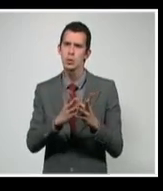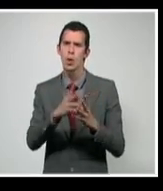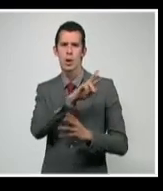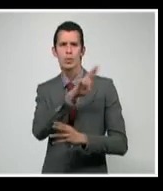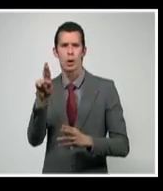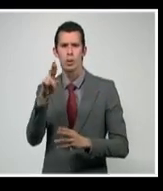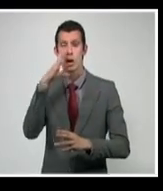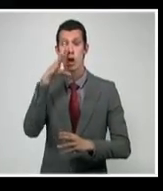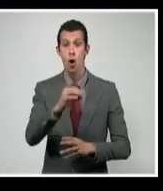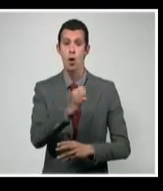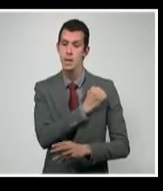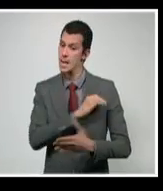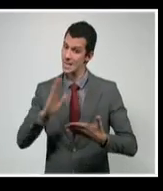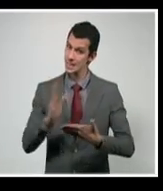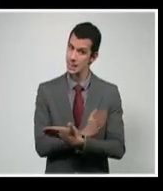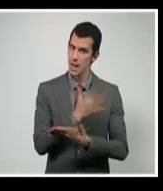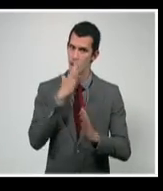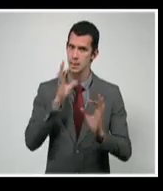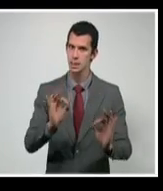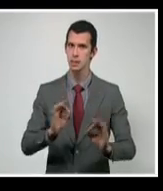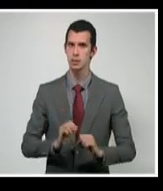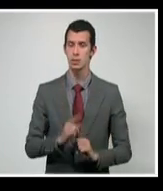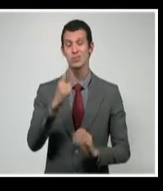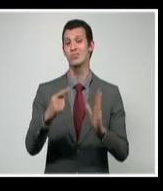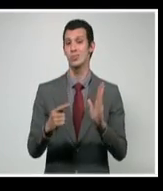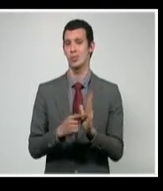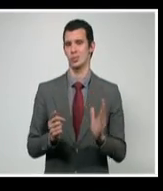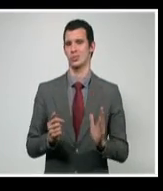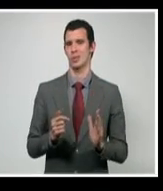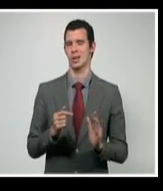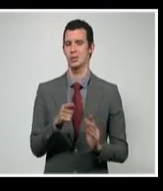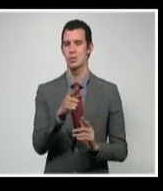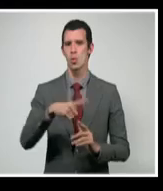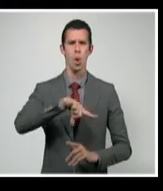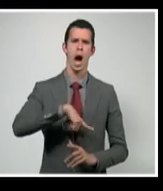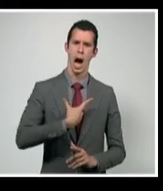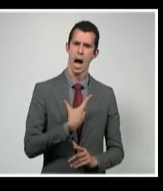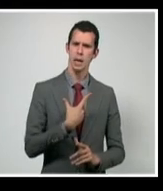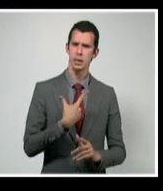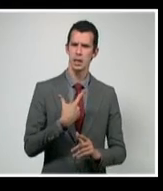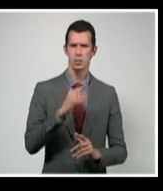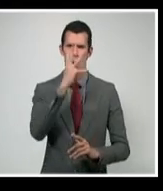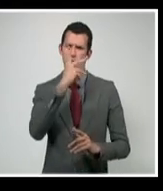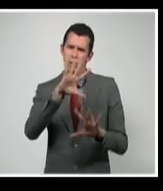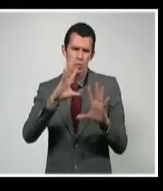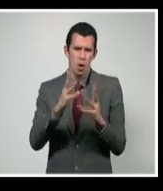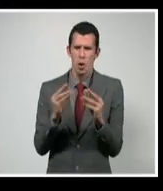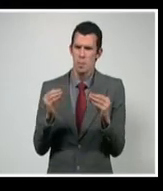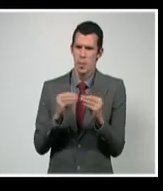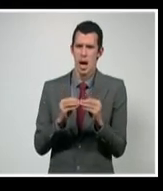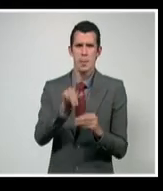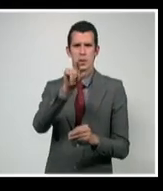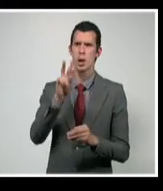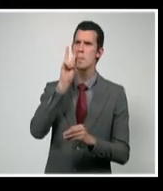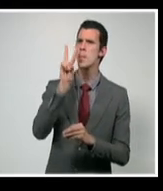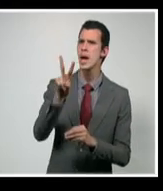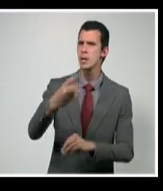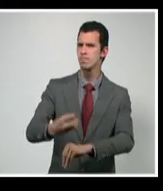poder cambiar los valores. Lo malo es cuando tú utilizas esa arte con propósito de subversión, con propósito de influir en la gente, cuando tú te